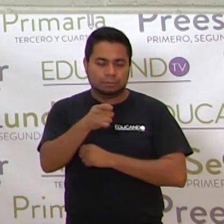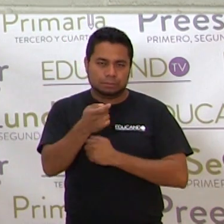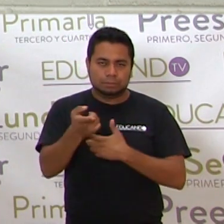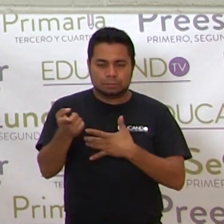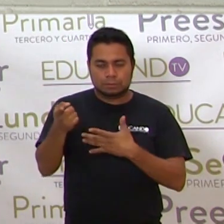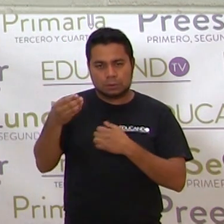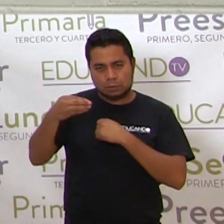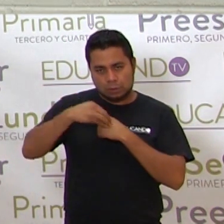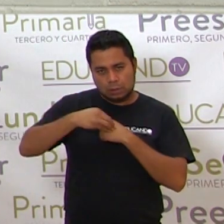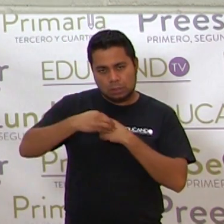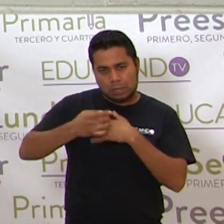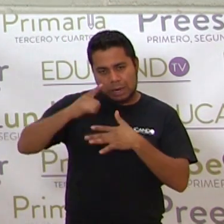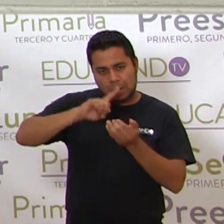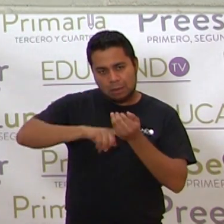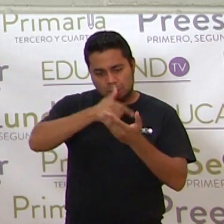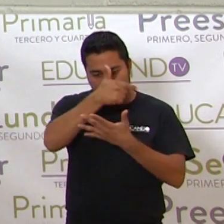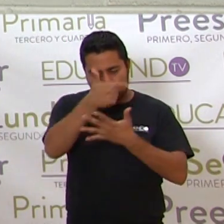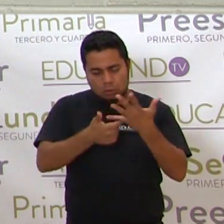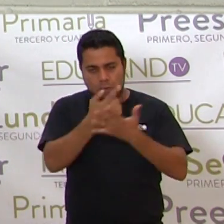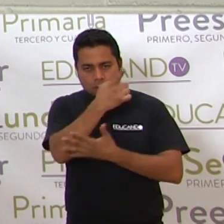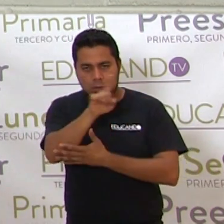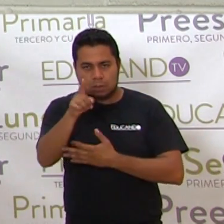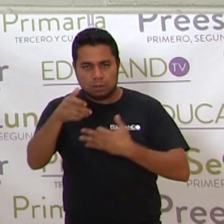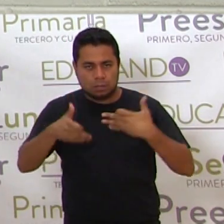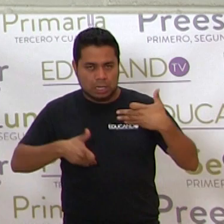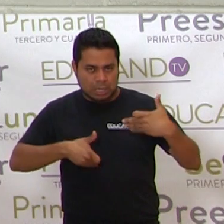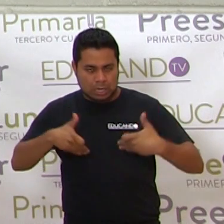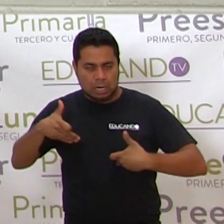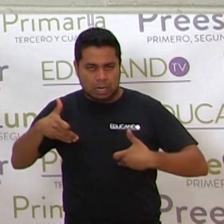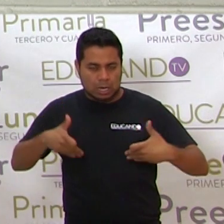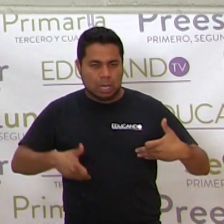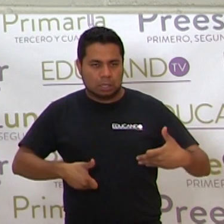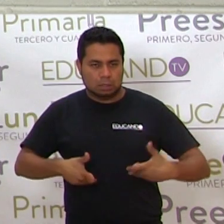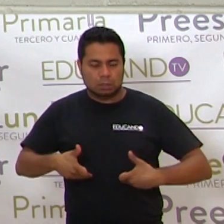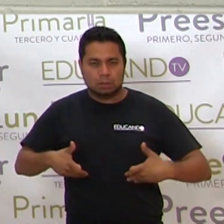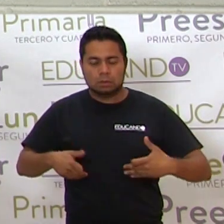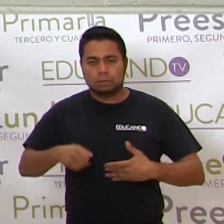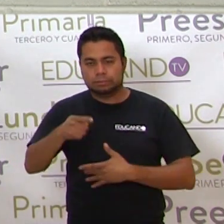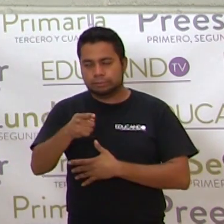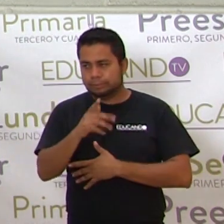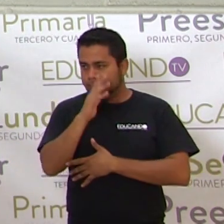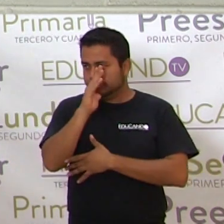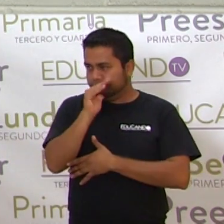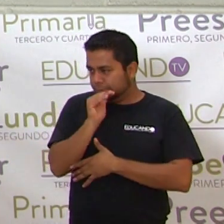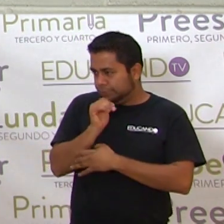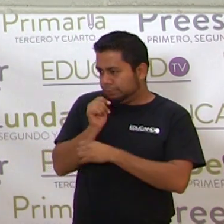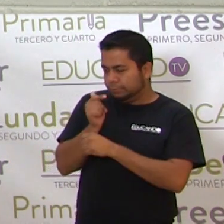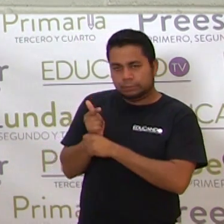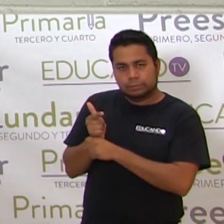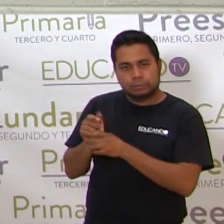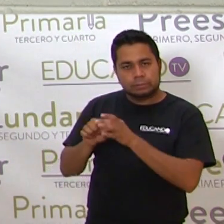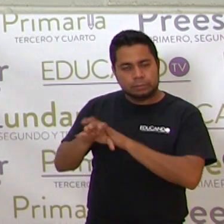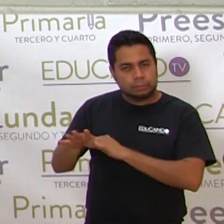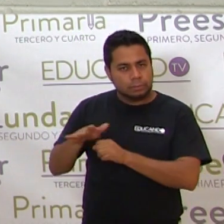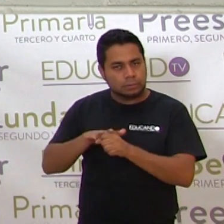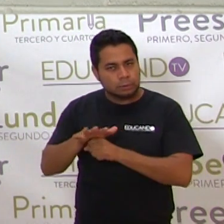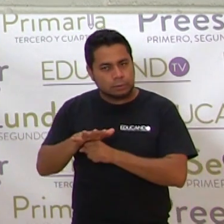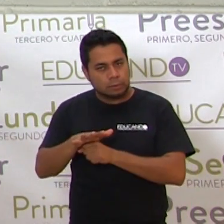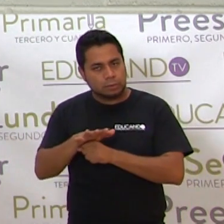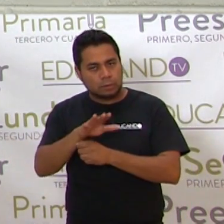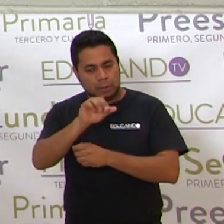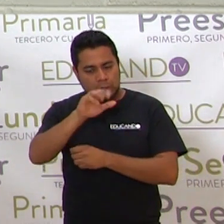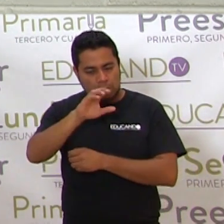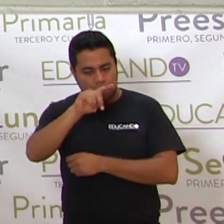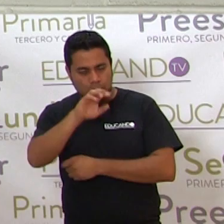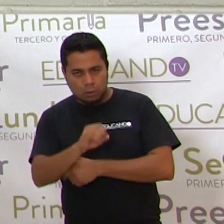dentro del guión de teatro, porque si no, no vamos a poder identificar en qué tipo de escena estamos